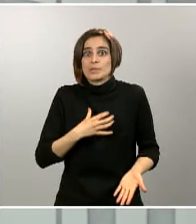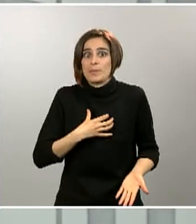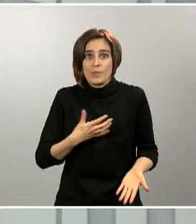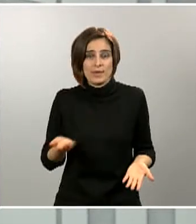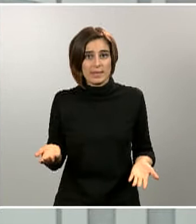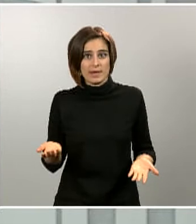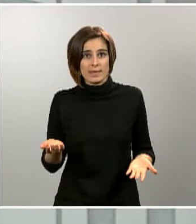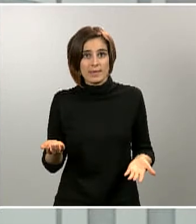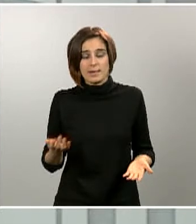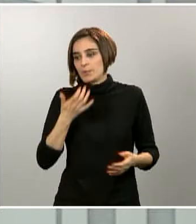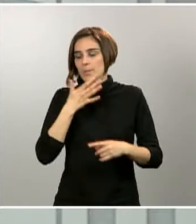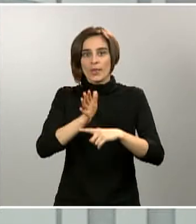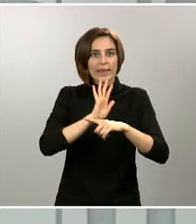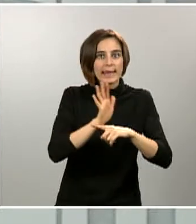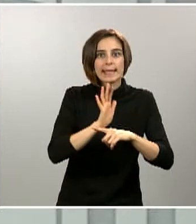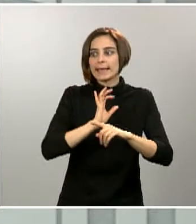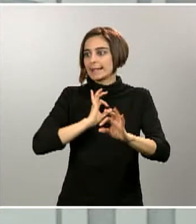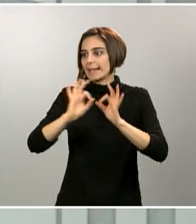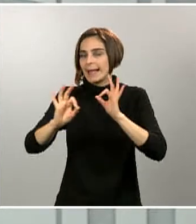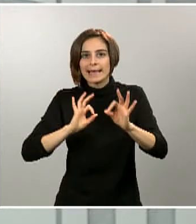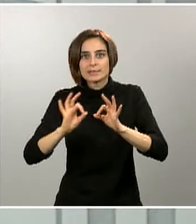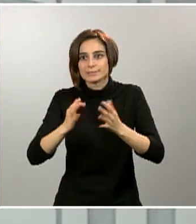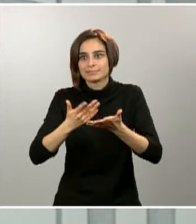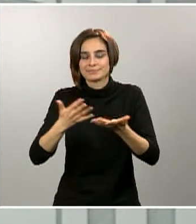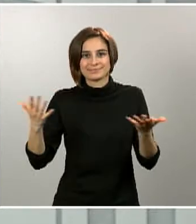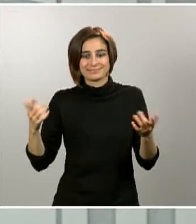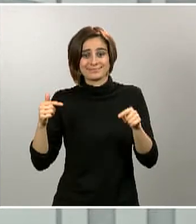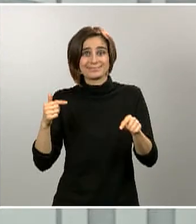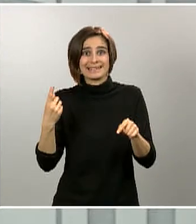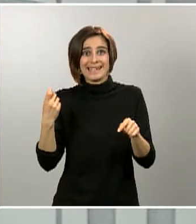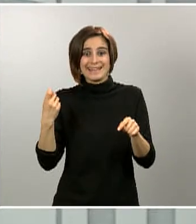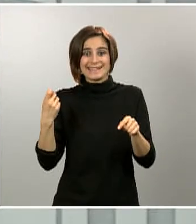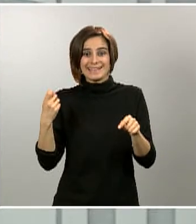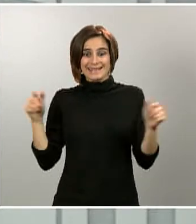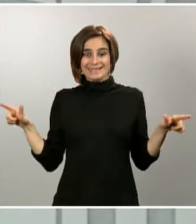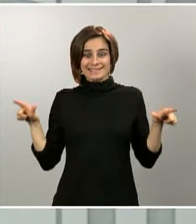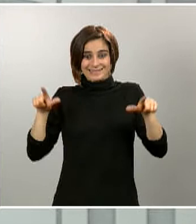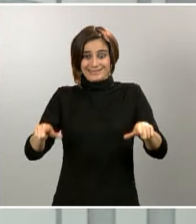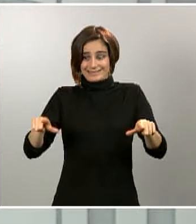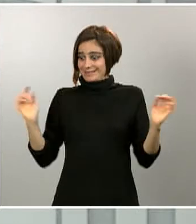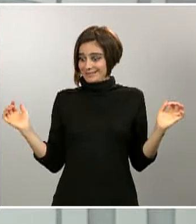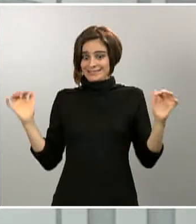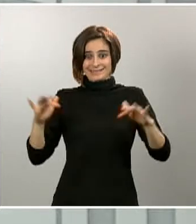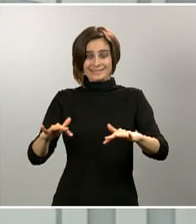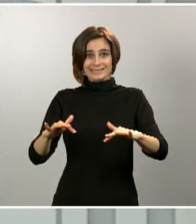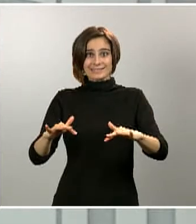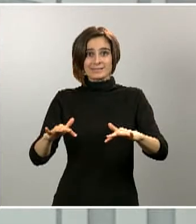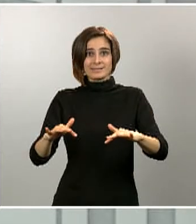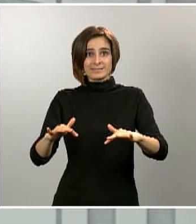cine o el mundo del teatro, que tienen o que requieren de una concentración física en un espacio de un número de personas,